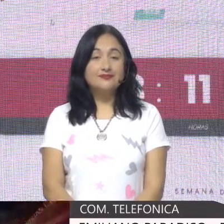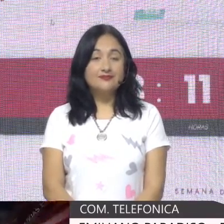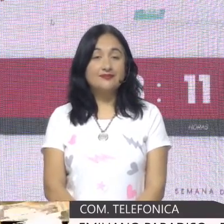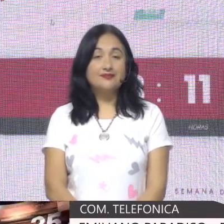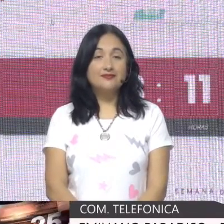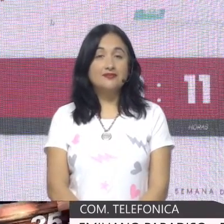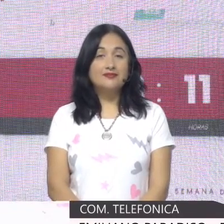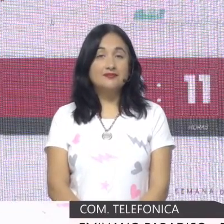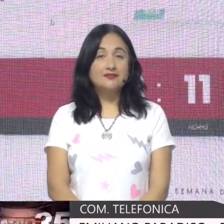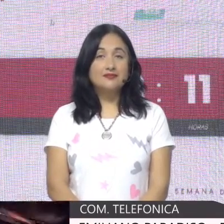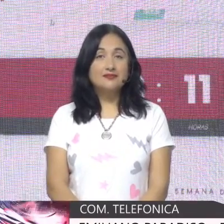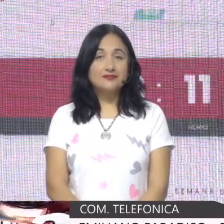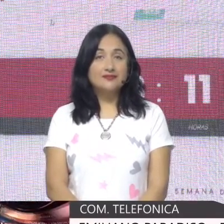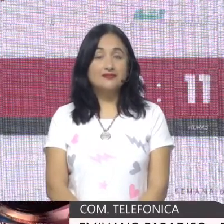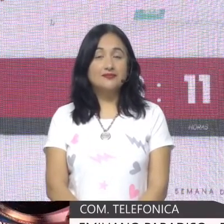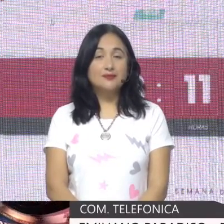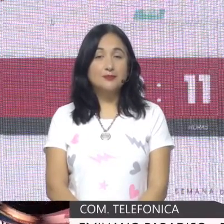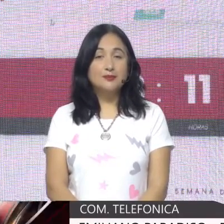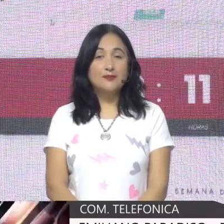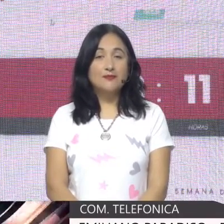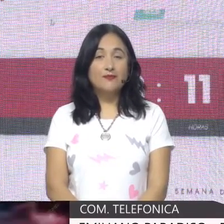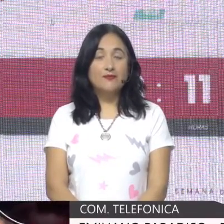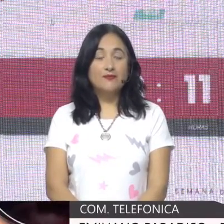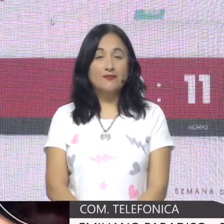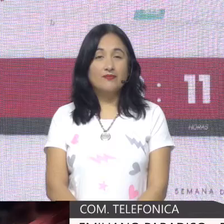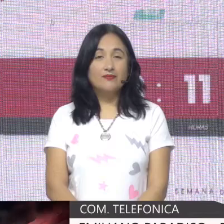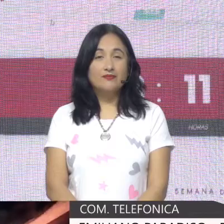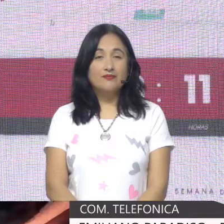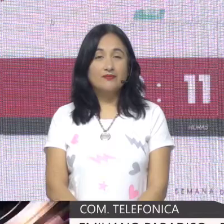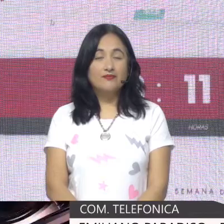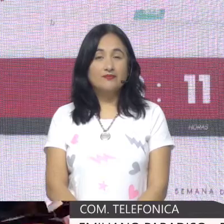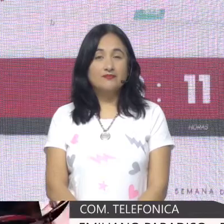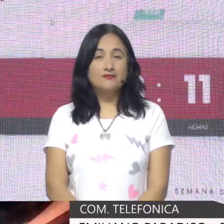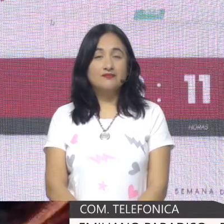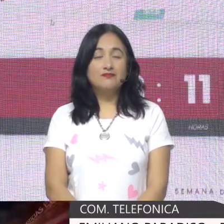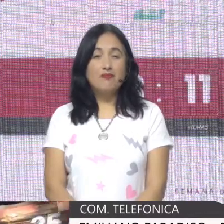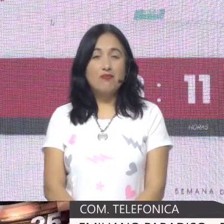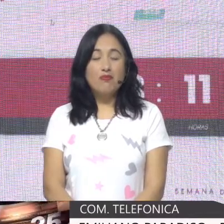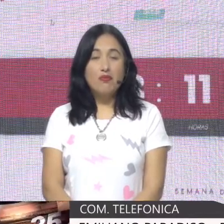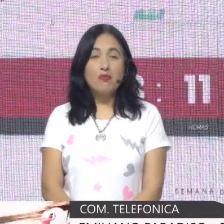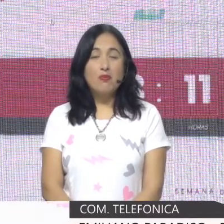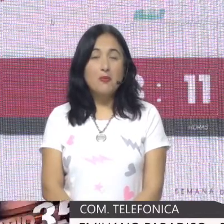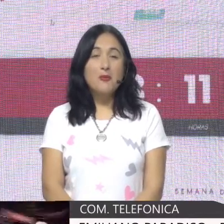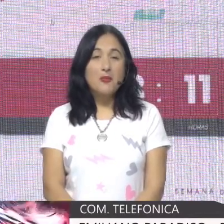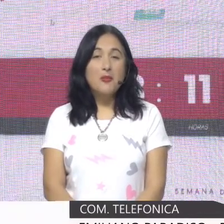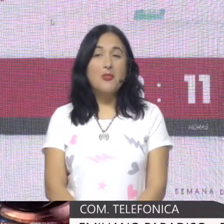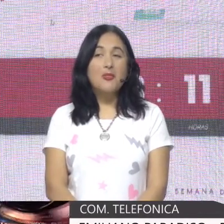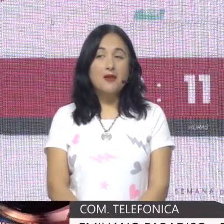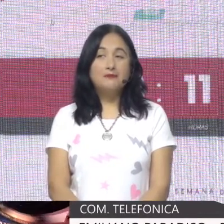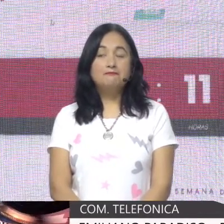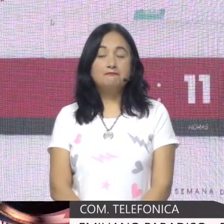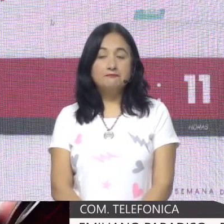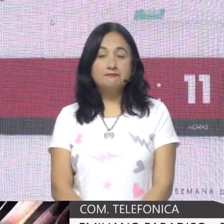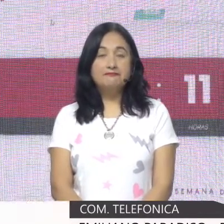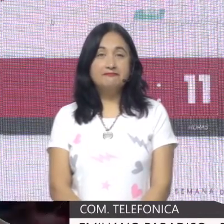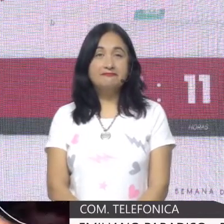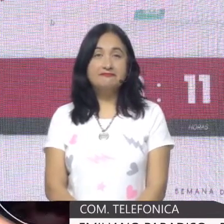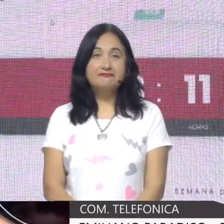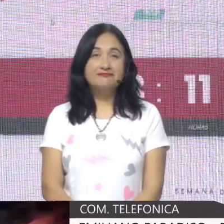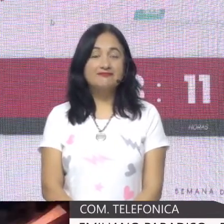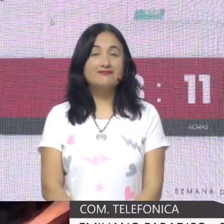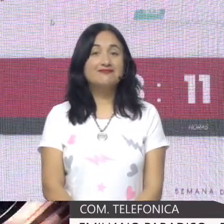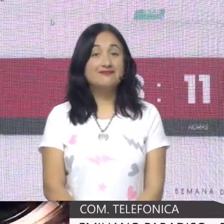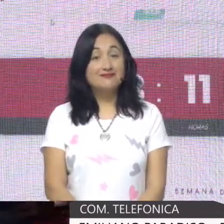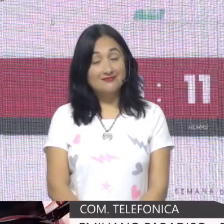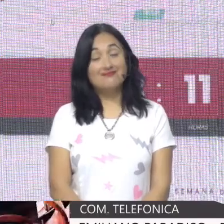es lo que tratamos de cuidar. Queríamos generar una actividad, no queríamos pasar por alto, como siempre se hace. A todos nos hubiese gustado tener la posibilidad de